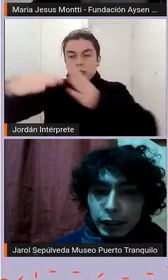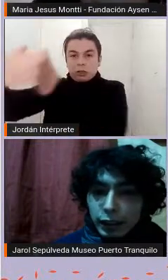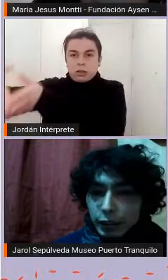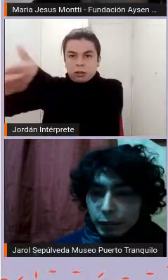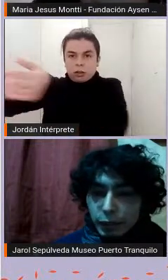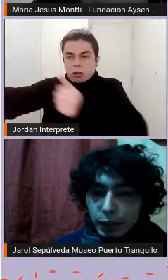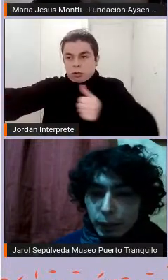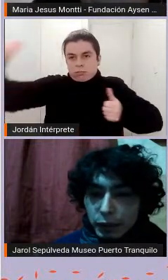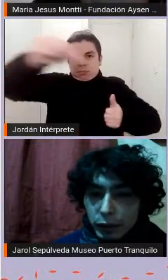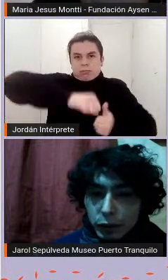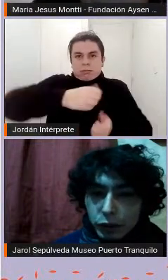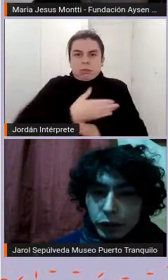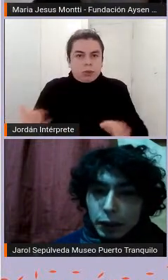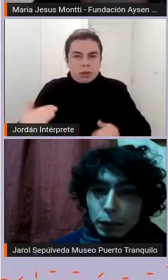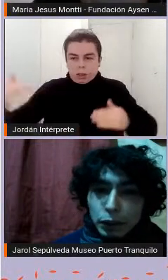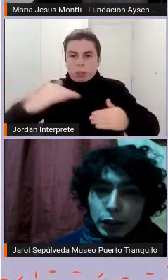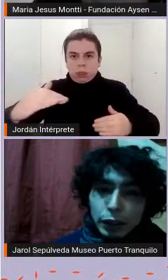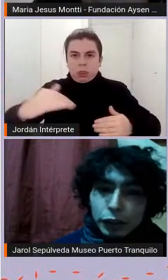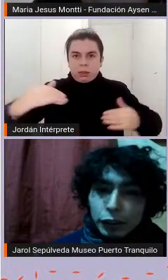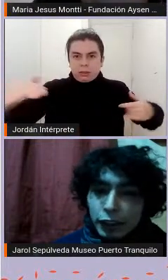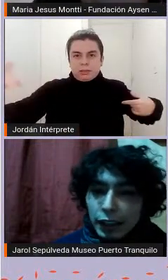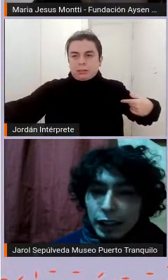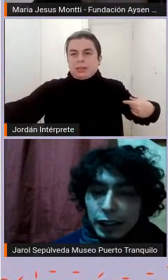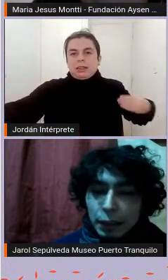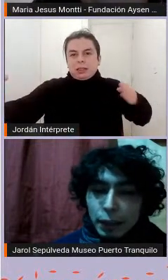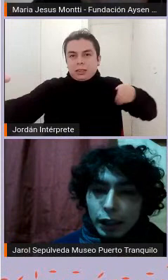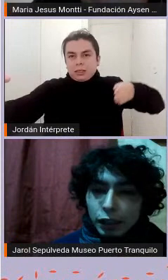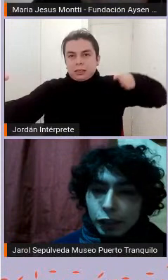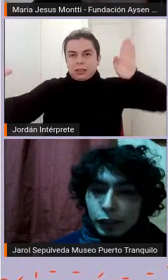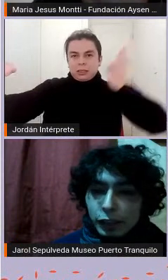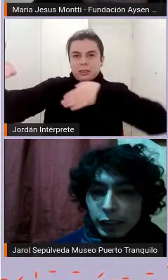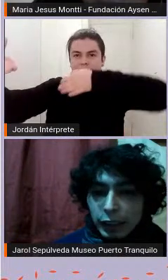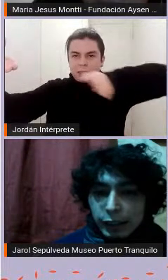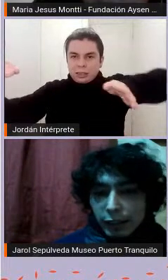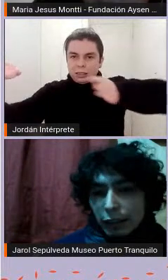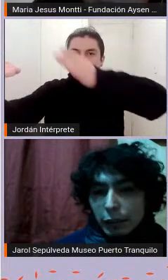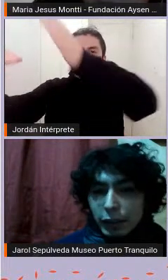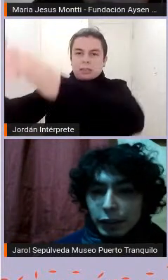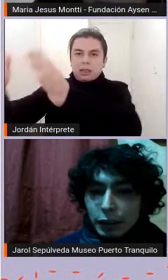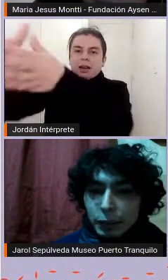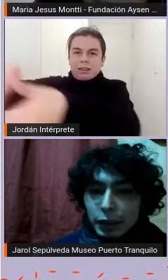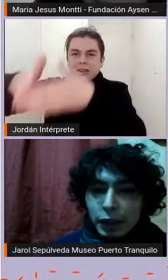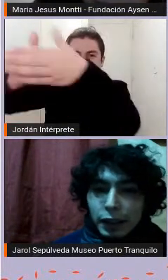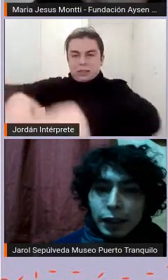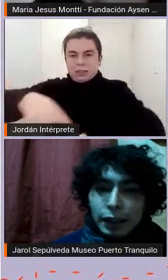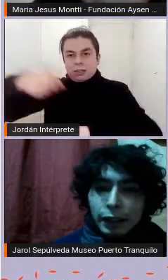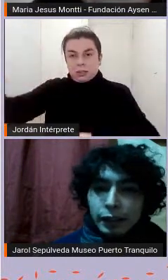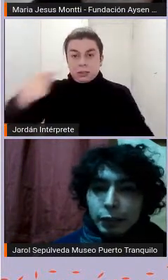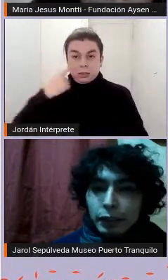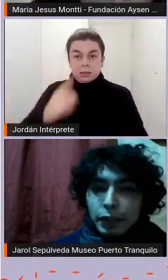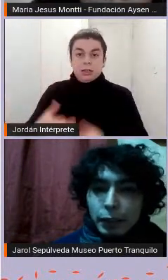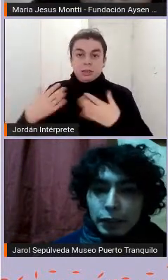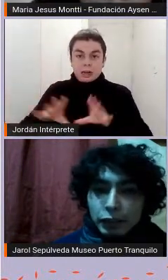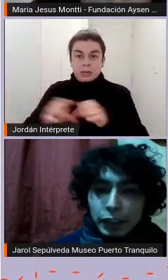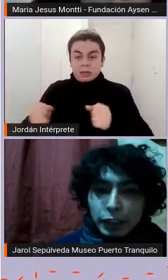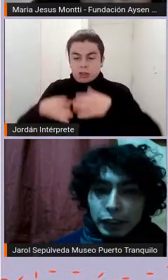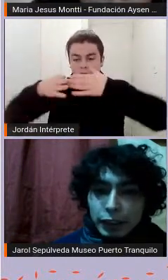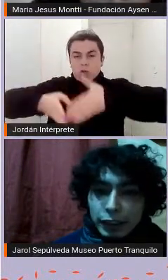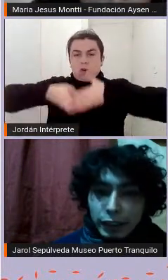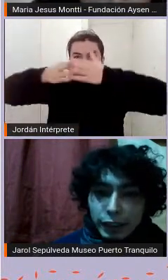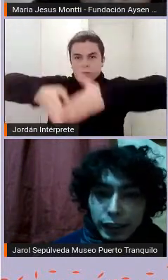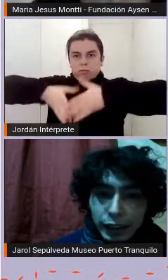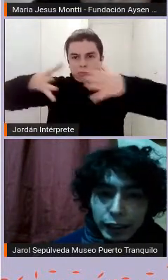Aquí ya gran parte de los huesos están montados sobre la embarcación, y en la siguiente imagen también se puede ver la parte